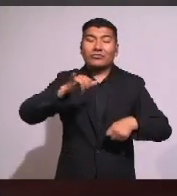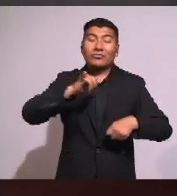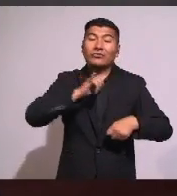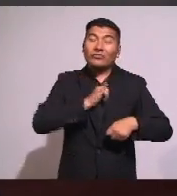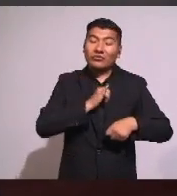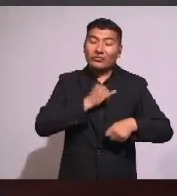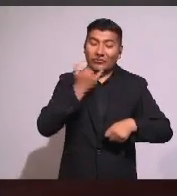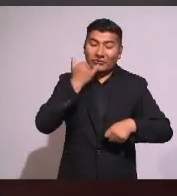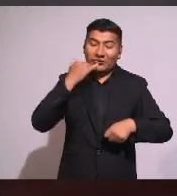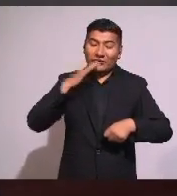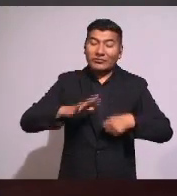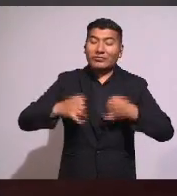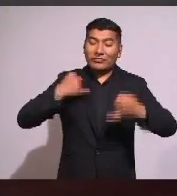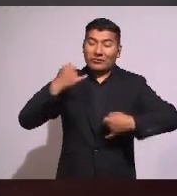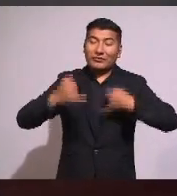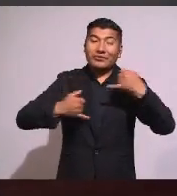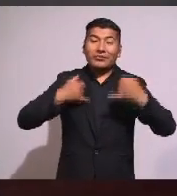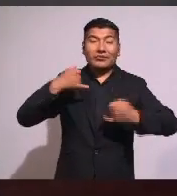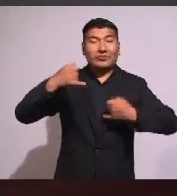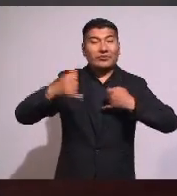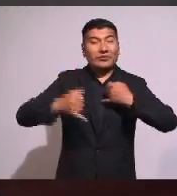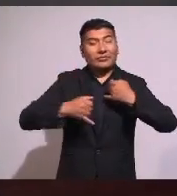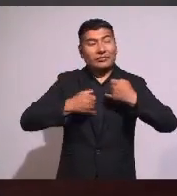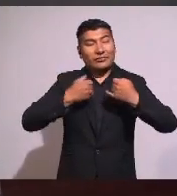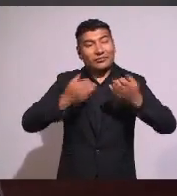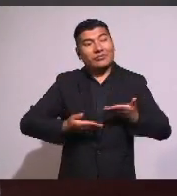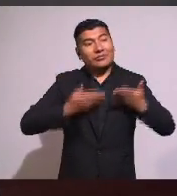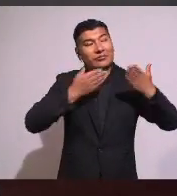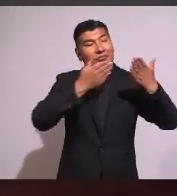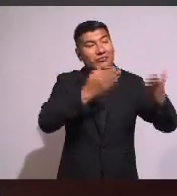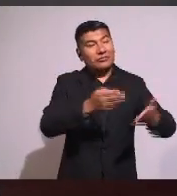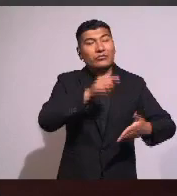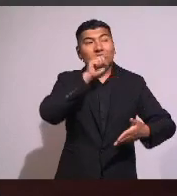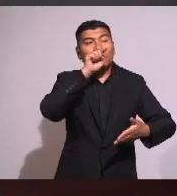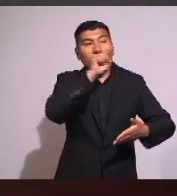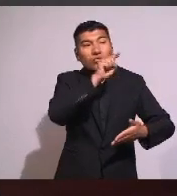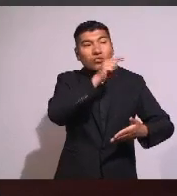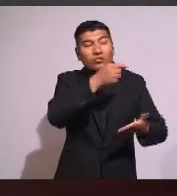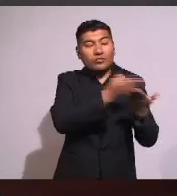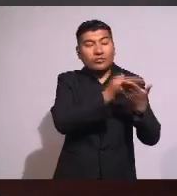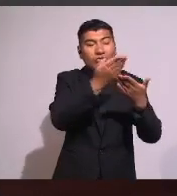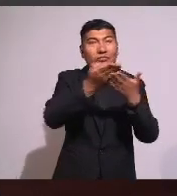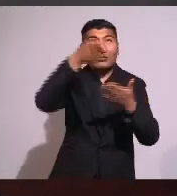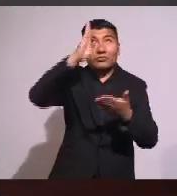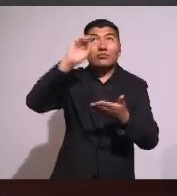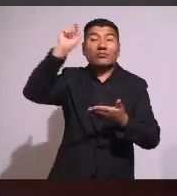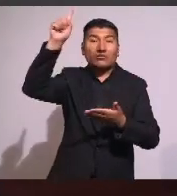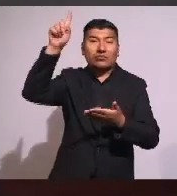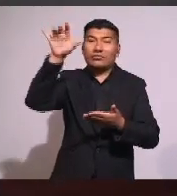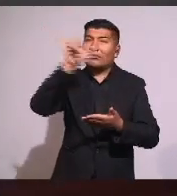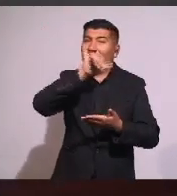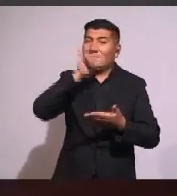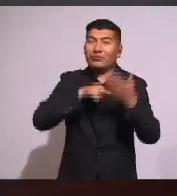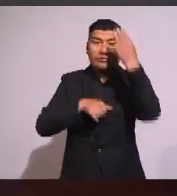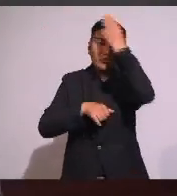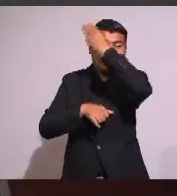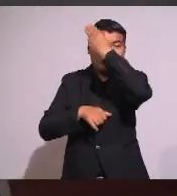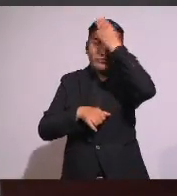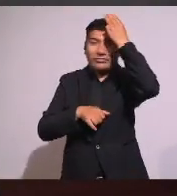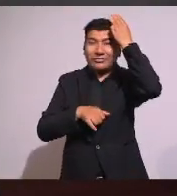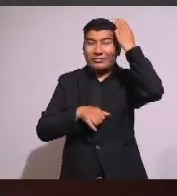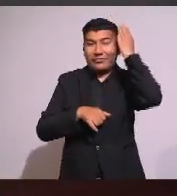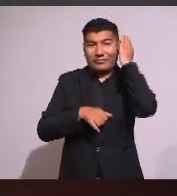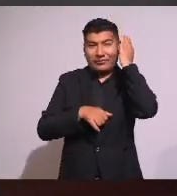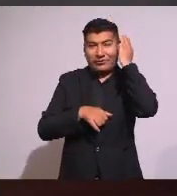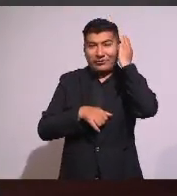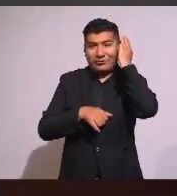la niñez y de la juventud de frente al tú de Dios, como lo hiciera María,